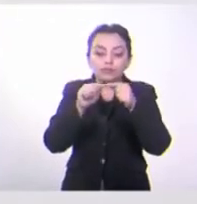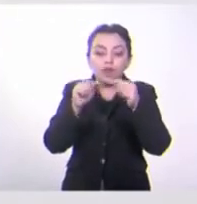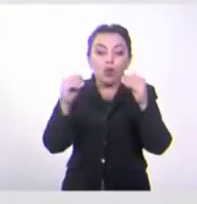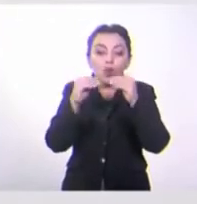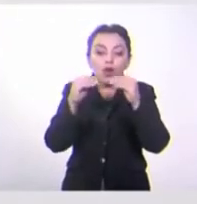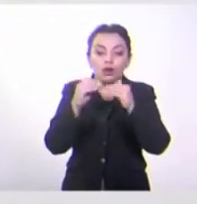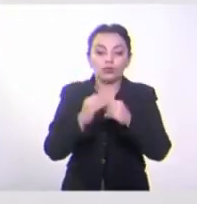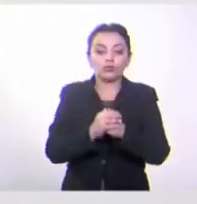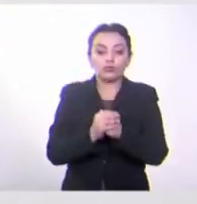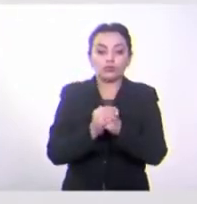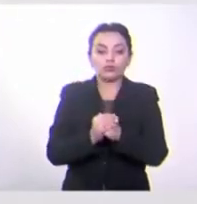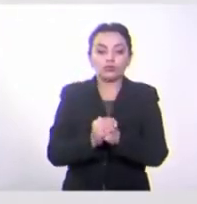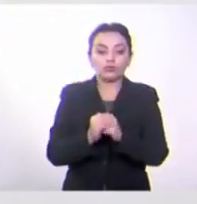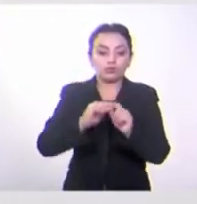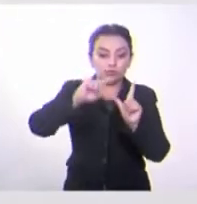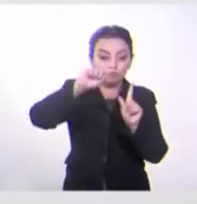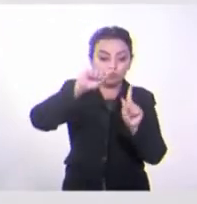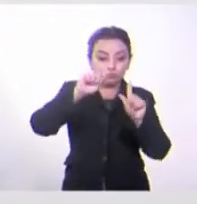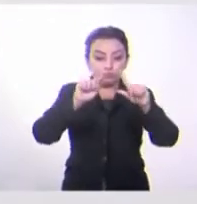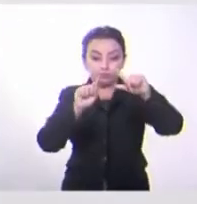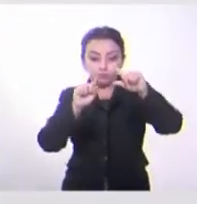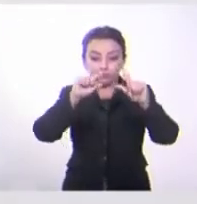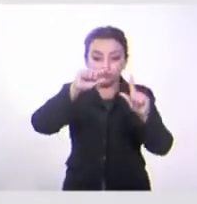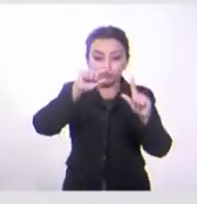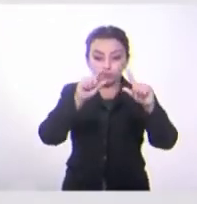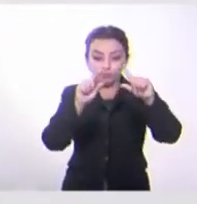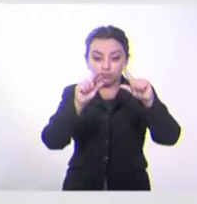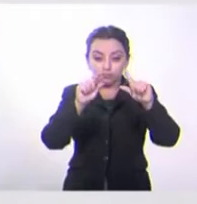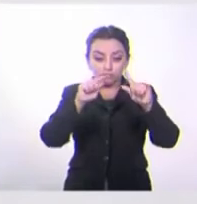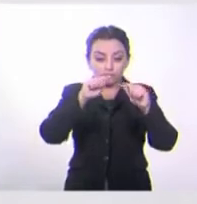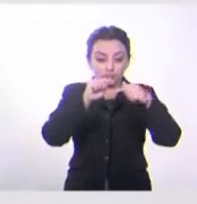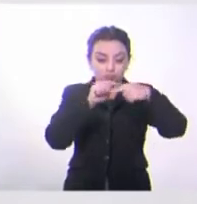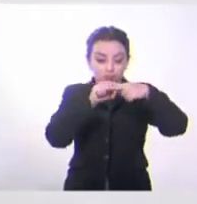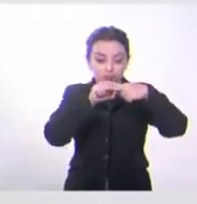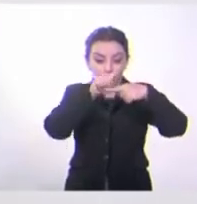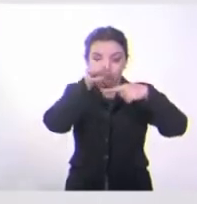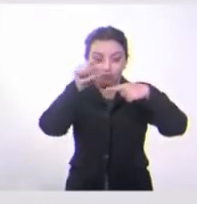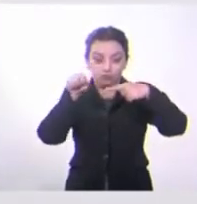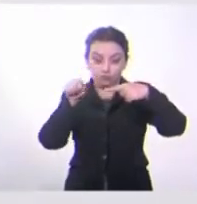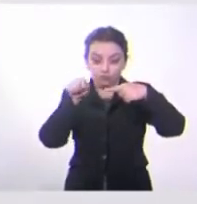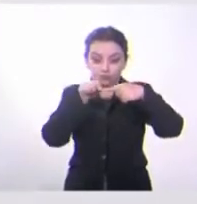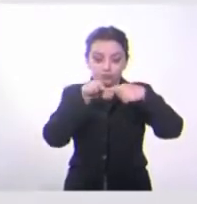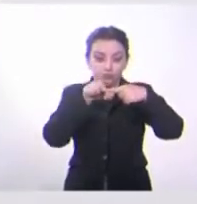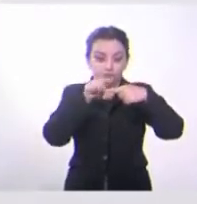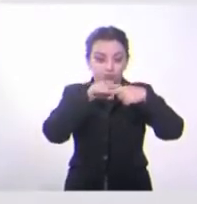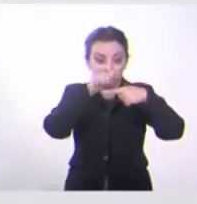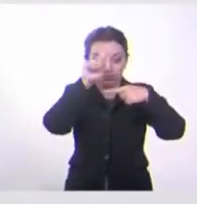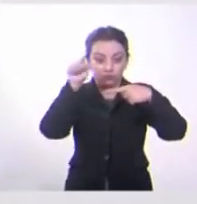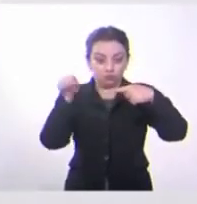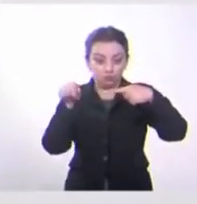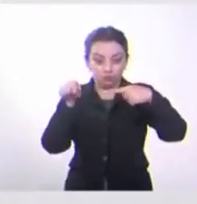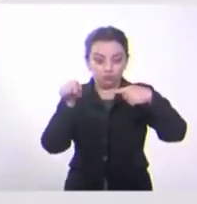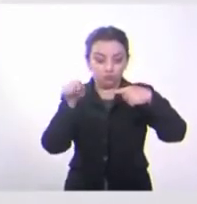Voy a inclinarme un poco. Debo de hacer coincidir la marca del 0 con el lado del triángulo.